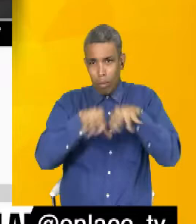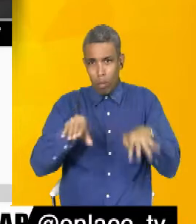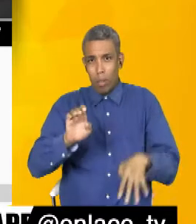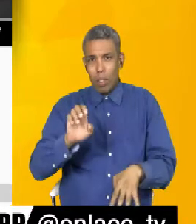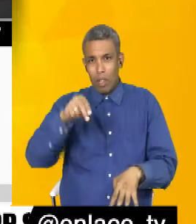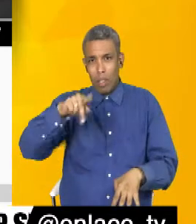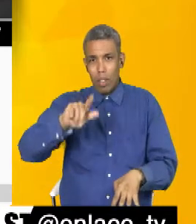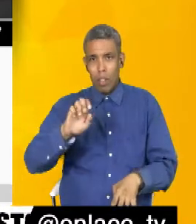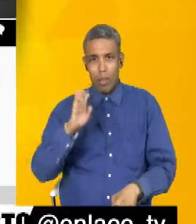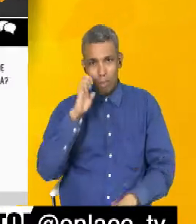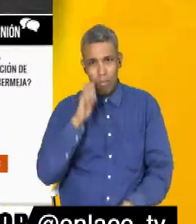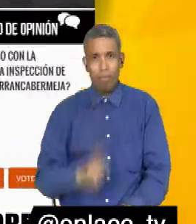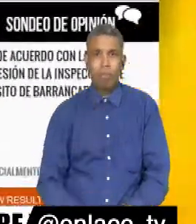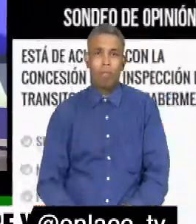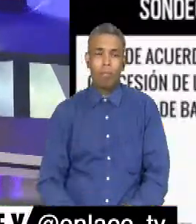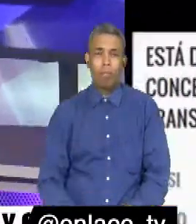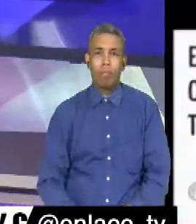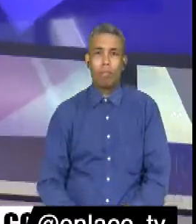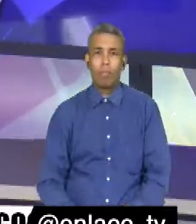www.enlacetelevisión.com. Visítenos.